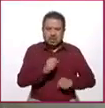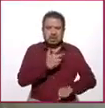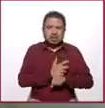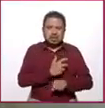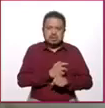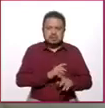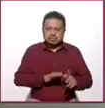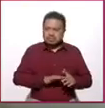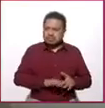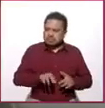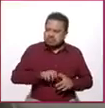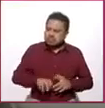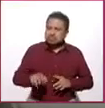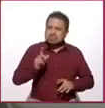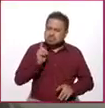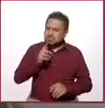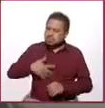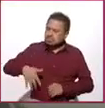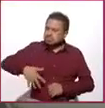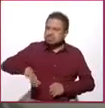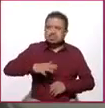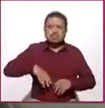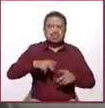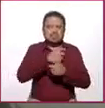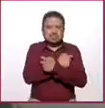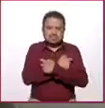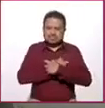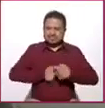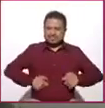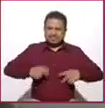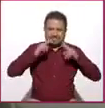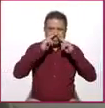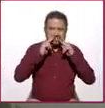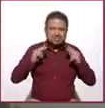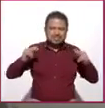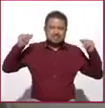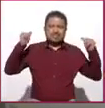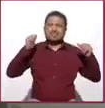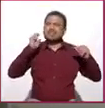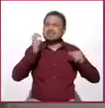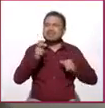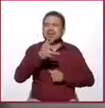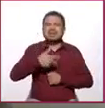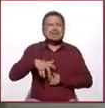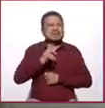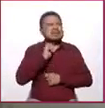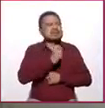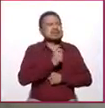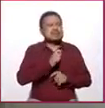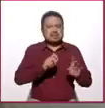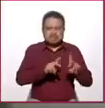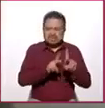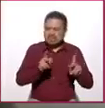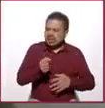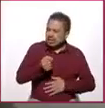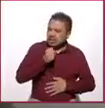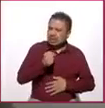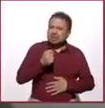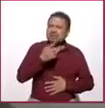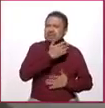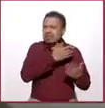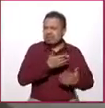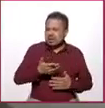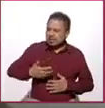Unidos buscando a Pancho Villa. La trama que vertebra al Señor de las Máscaras es precisamente un periodista que viene en busca